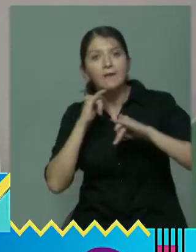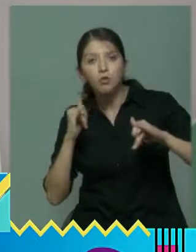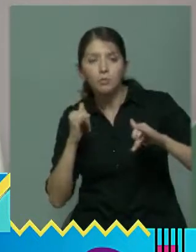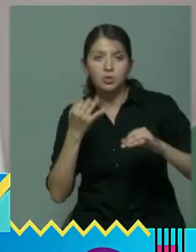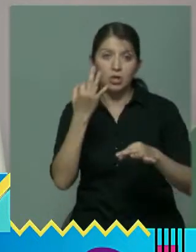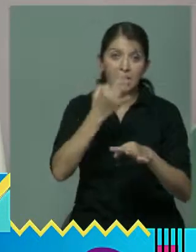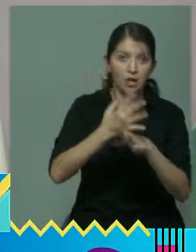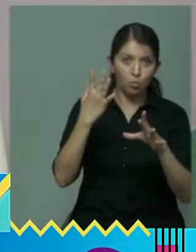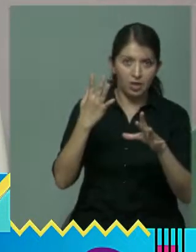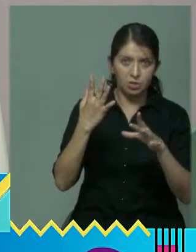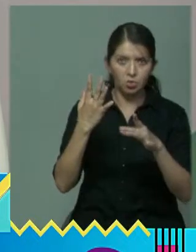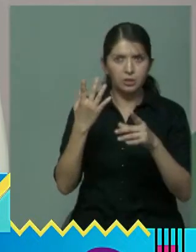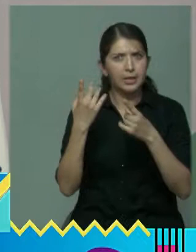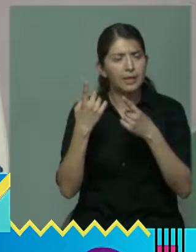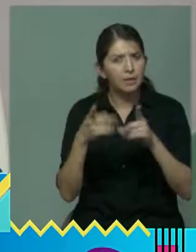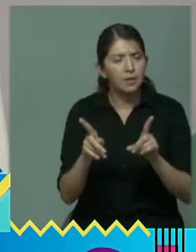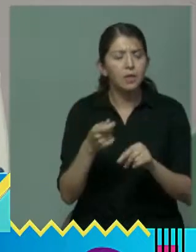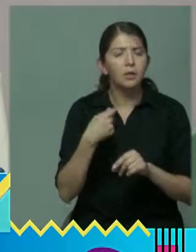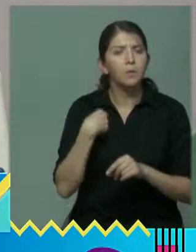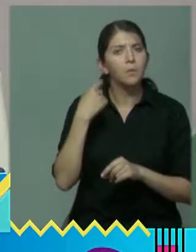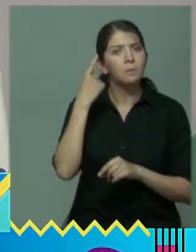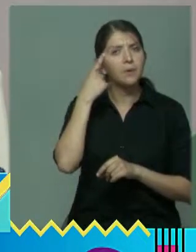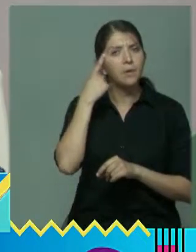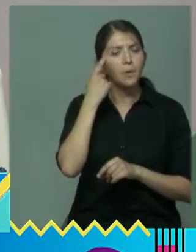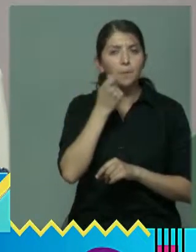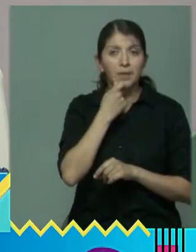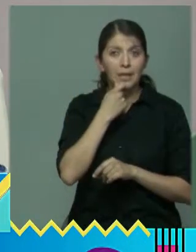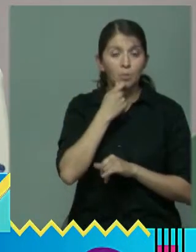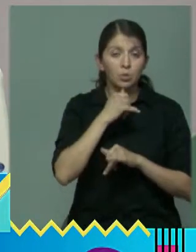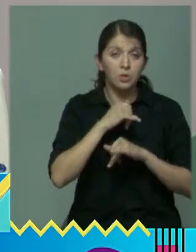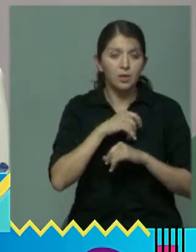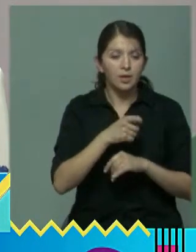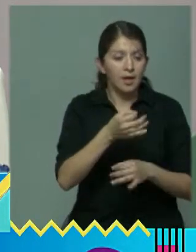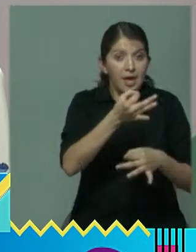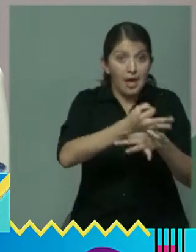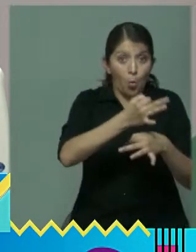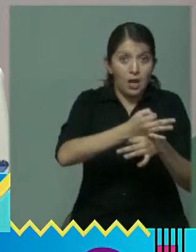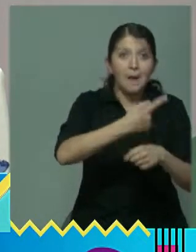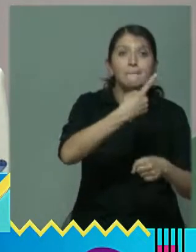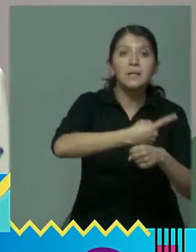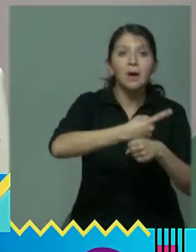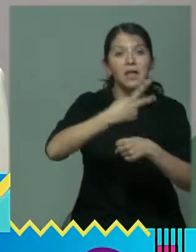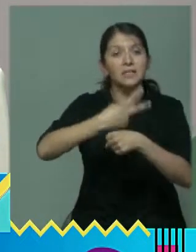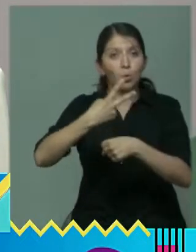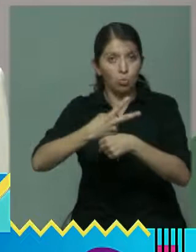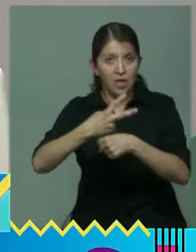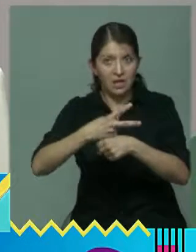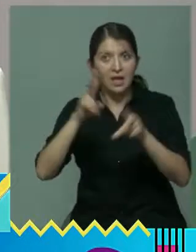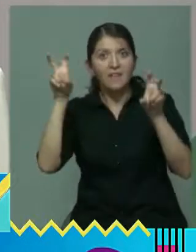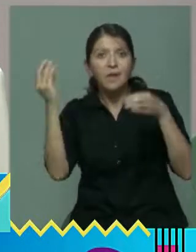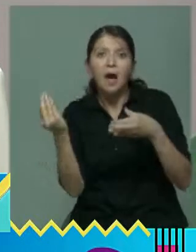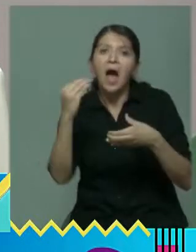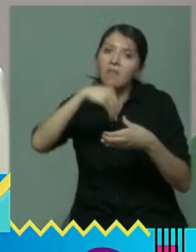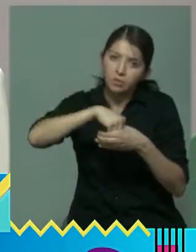realidad si no estaría bueno también integrar esto como educación en escuelas ya primaria y secundaria. Exacto. ¿No sería